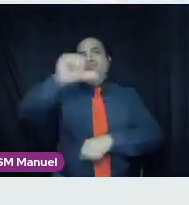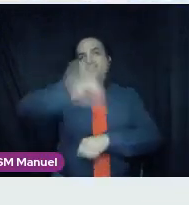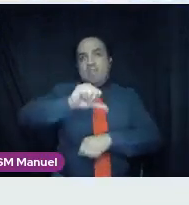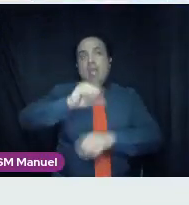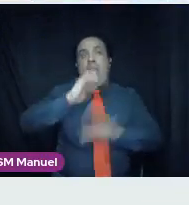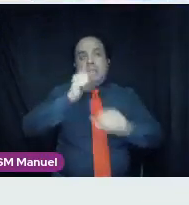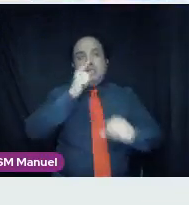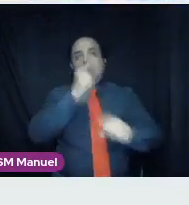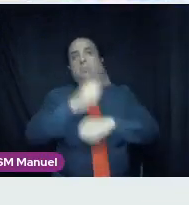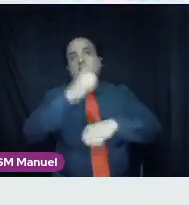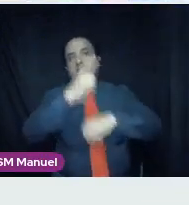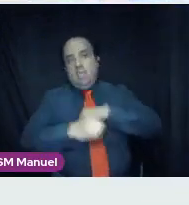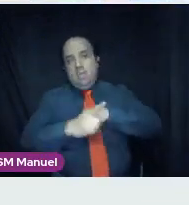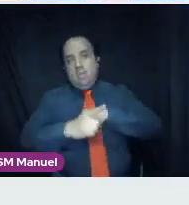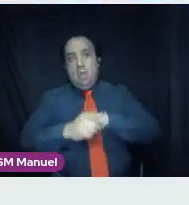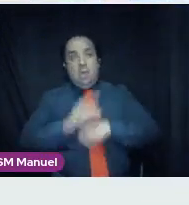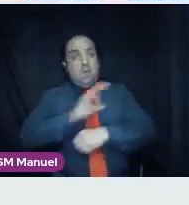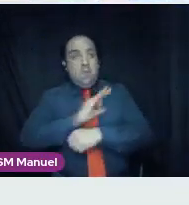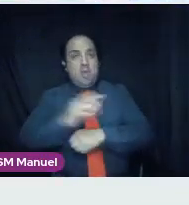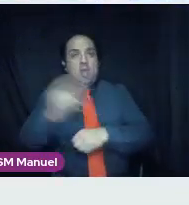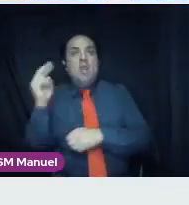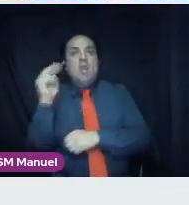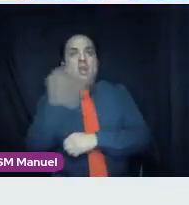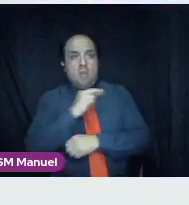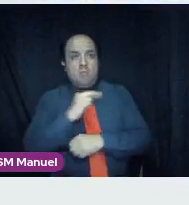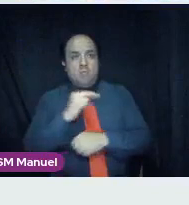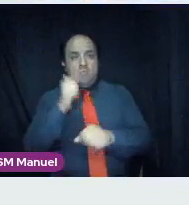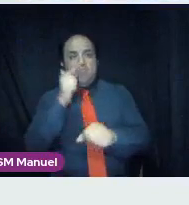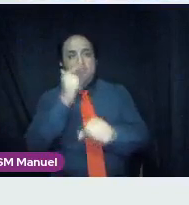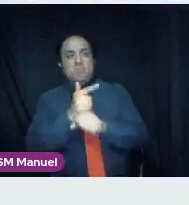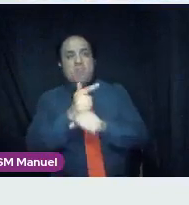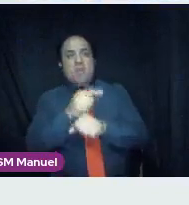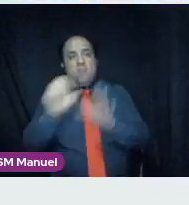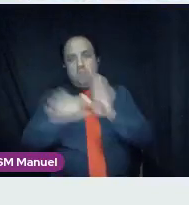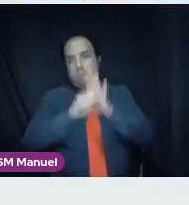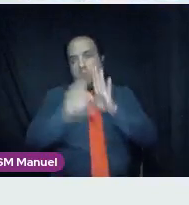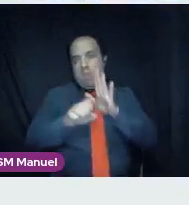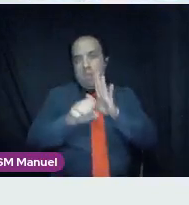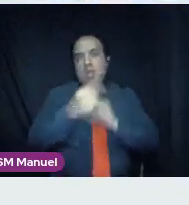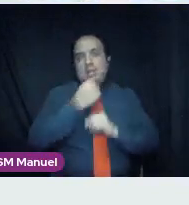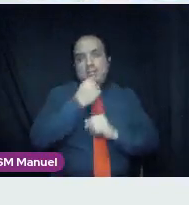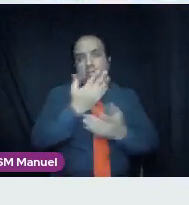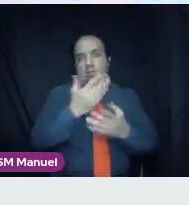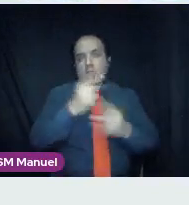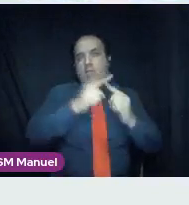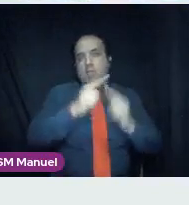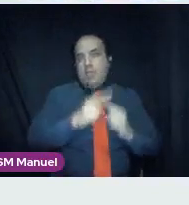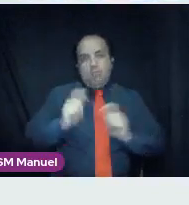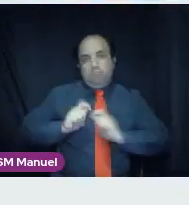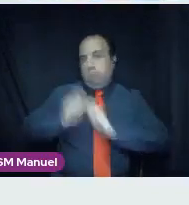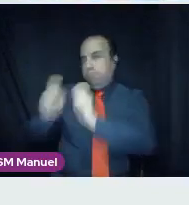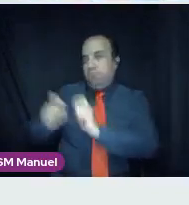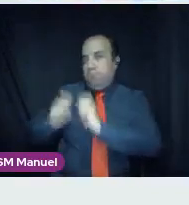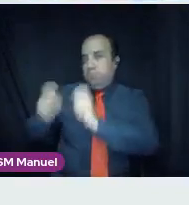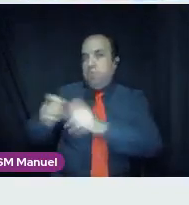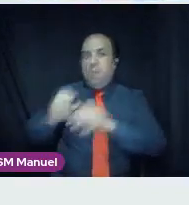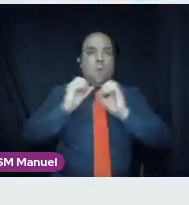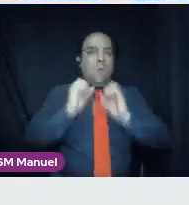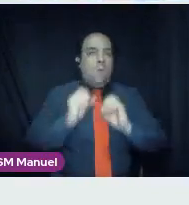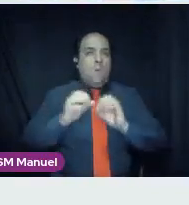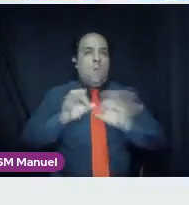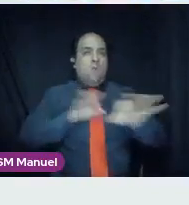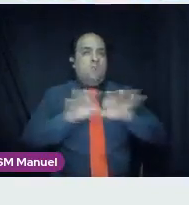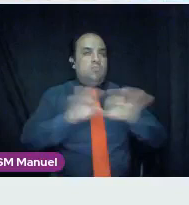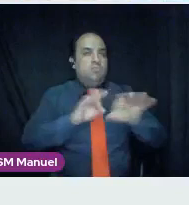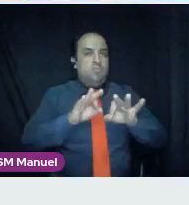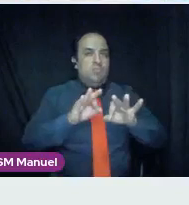Si no, nos podemos enterar inmediatamente cuando no está cumpliendo con las materias, con las tareas, cuando no está cumpliendo con los